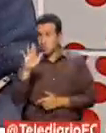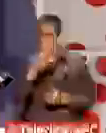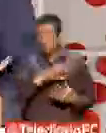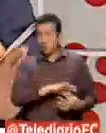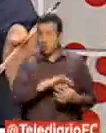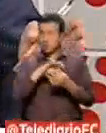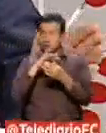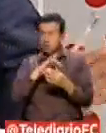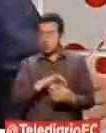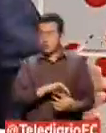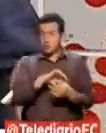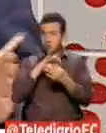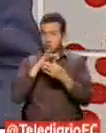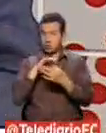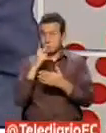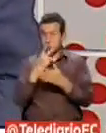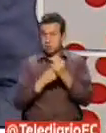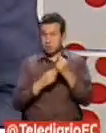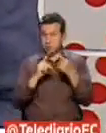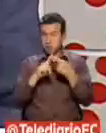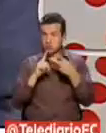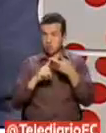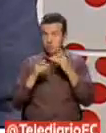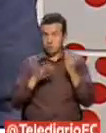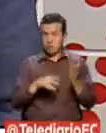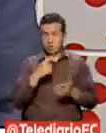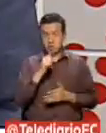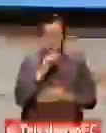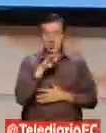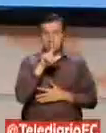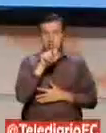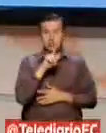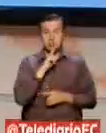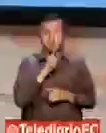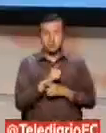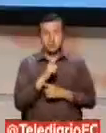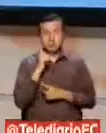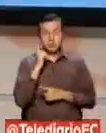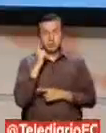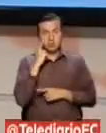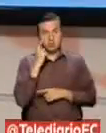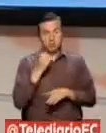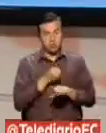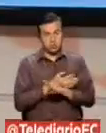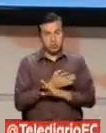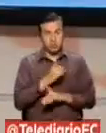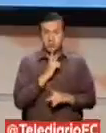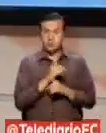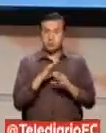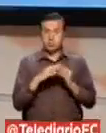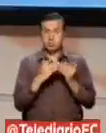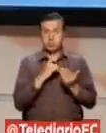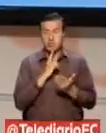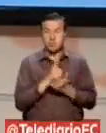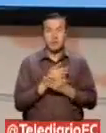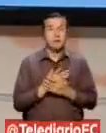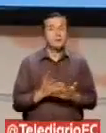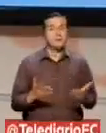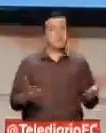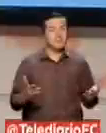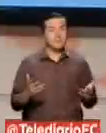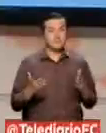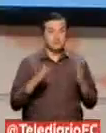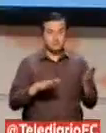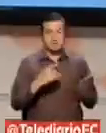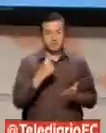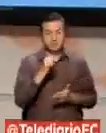entre estos dos aspectos y la muerte del general Gabriel? La conclusión, una de las conclusiones claras de esta comisión es que la